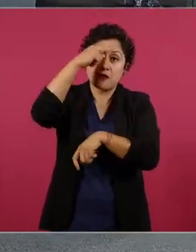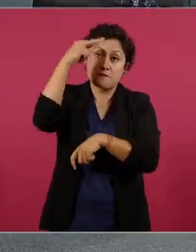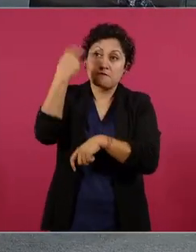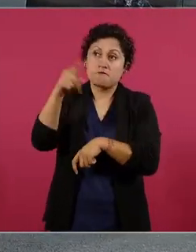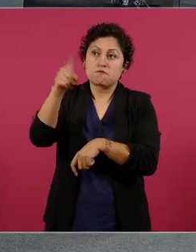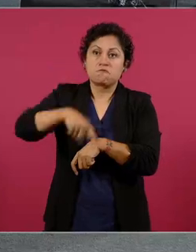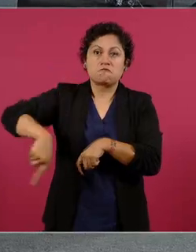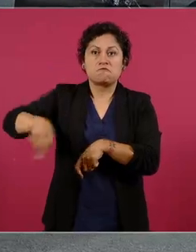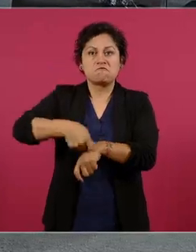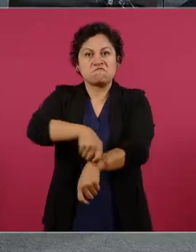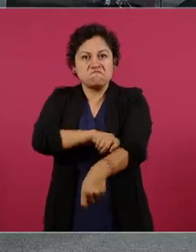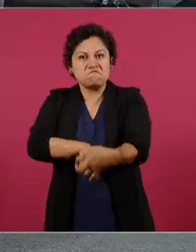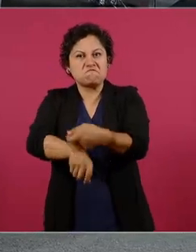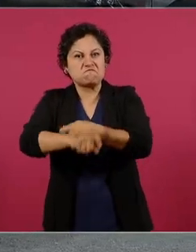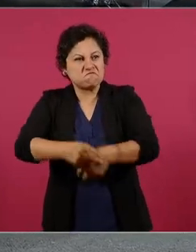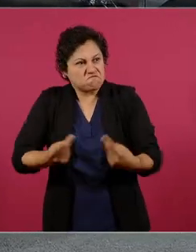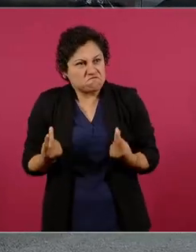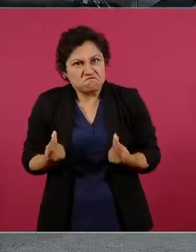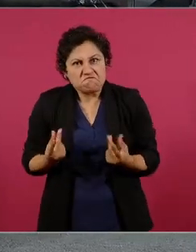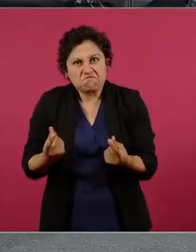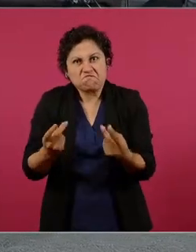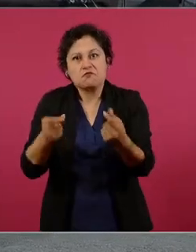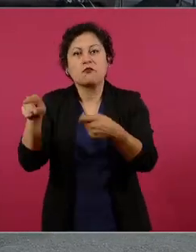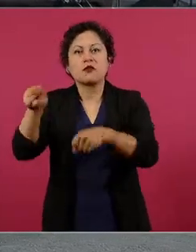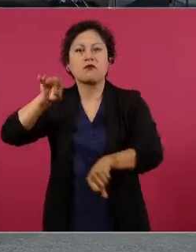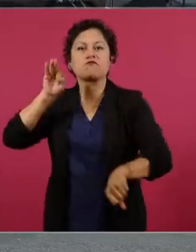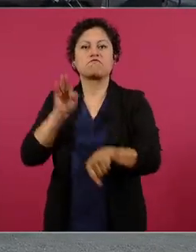y defendió la transformación. ¿Y